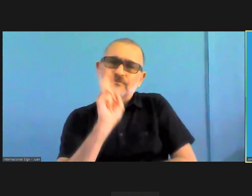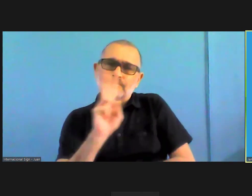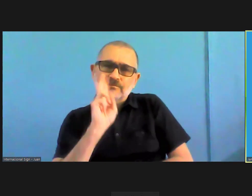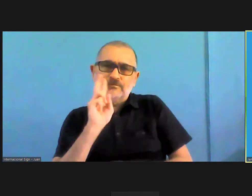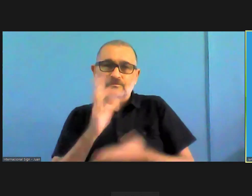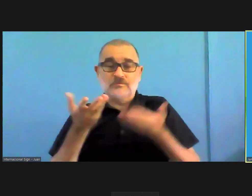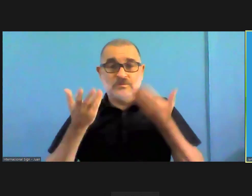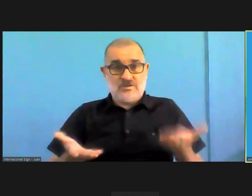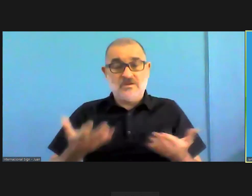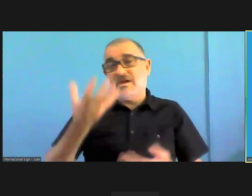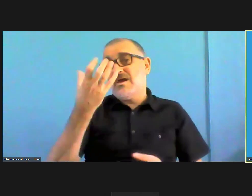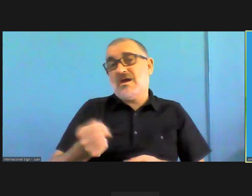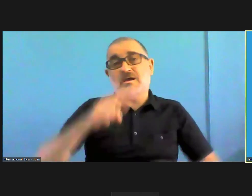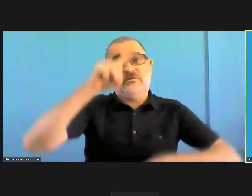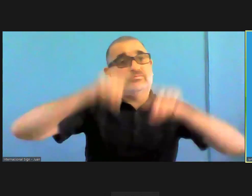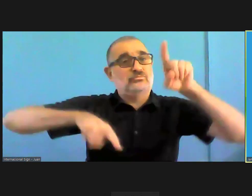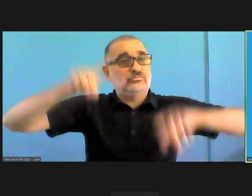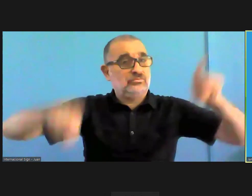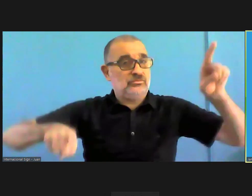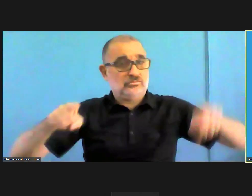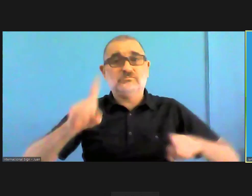gasto público se asigna